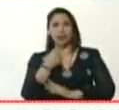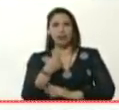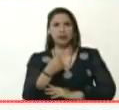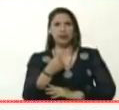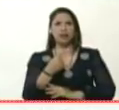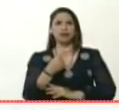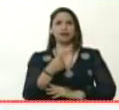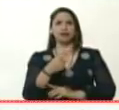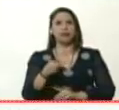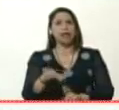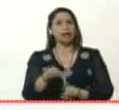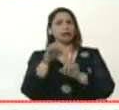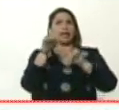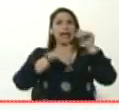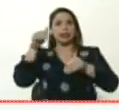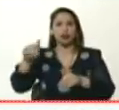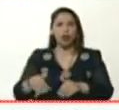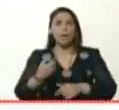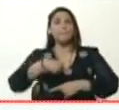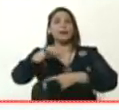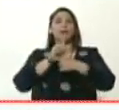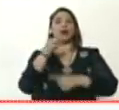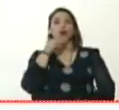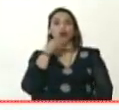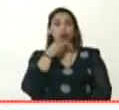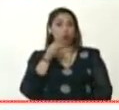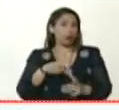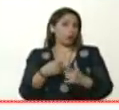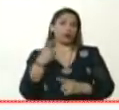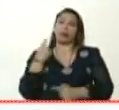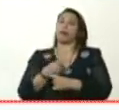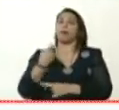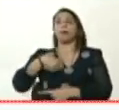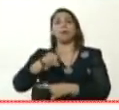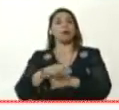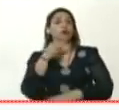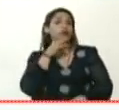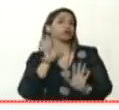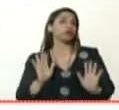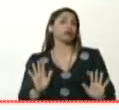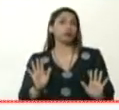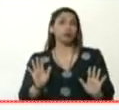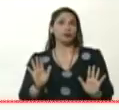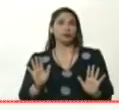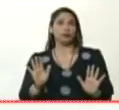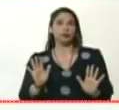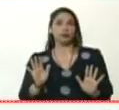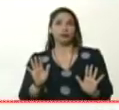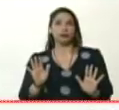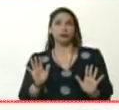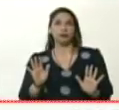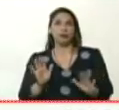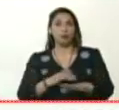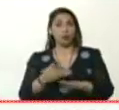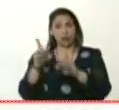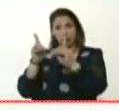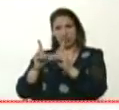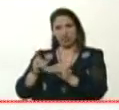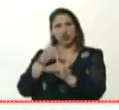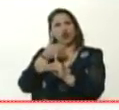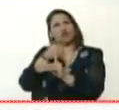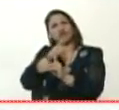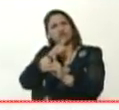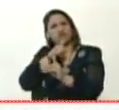son el 1 de octubre. Y tiene que haber elecciones el 1 de octubre. Porque la decisión la toma la Asamblea